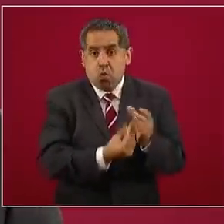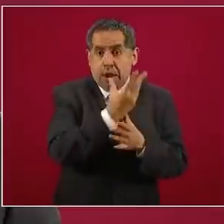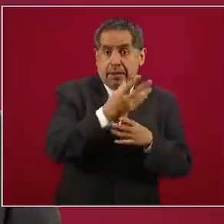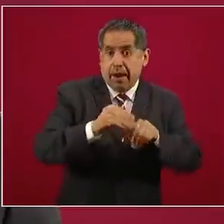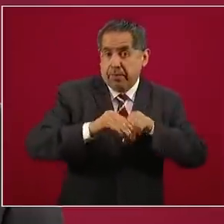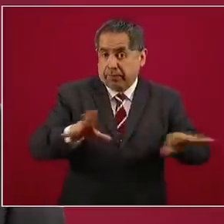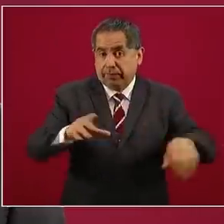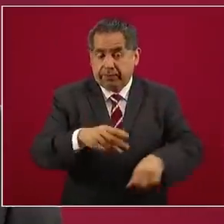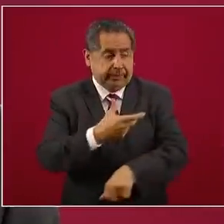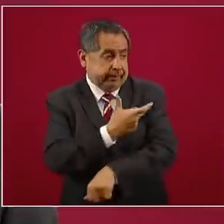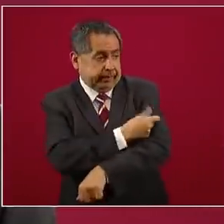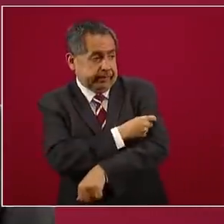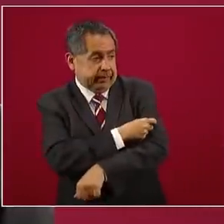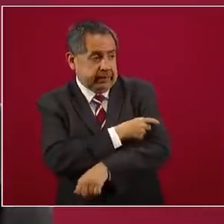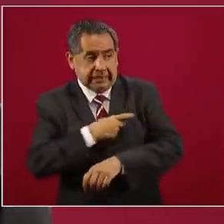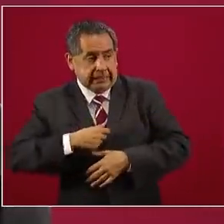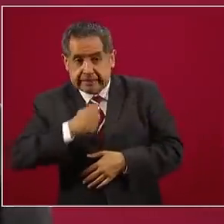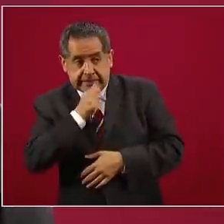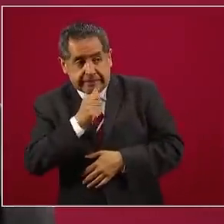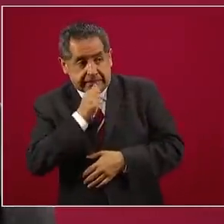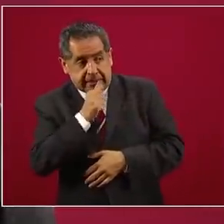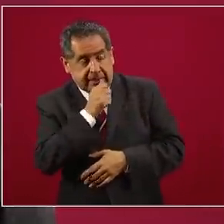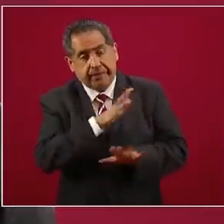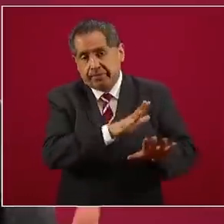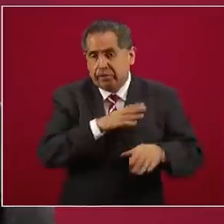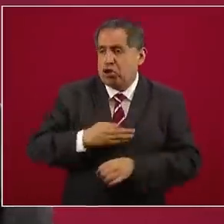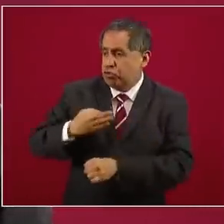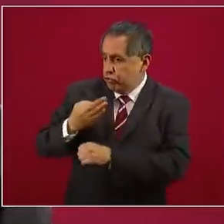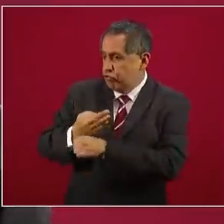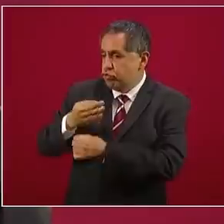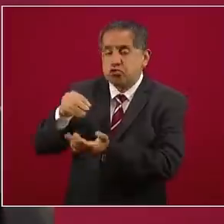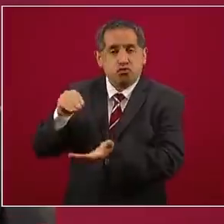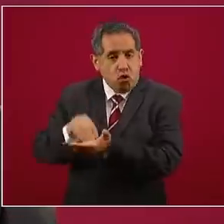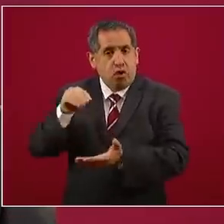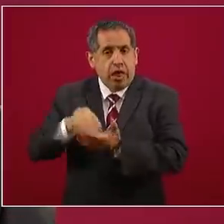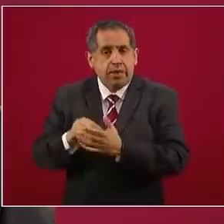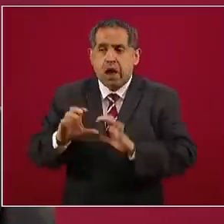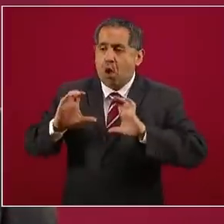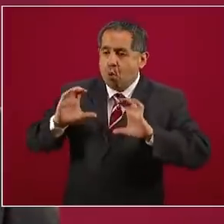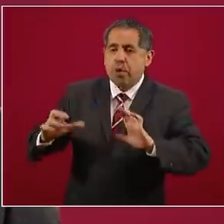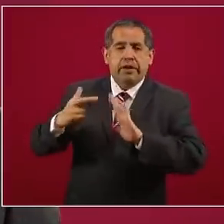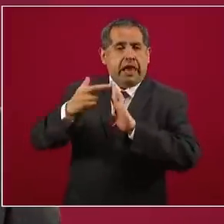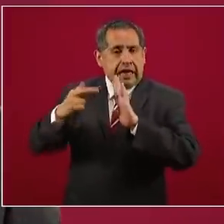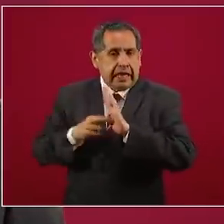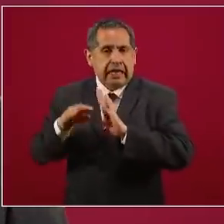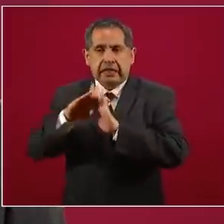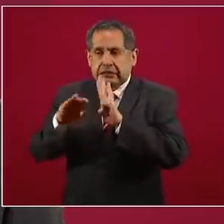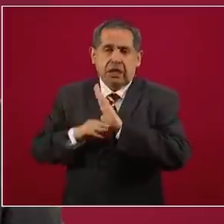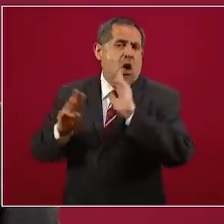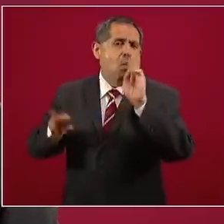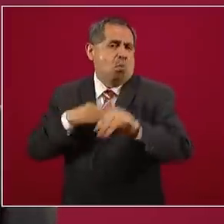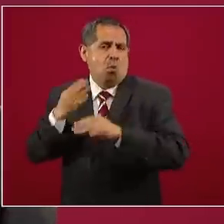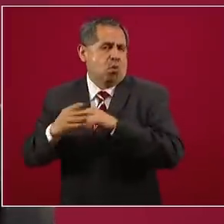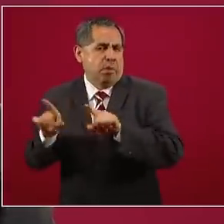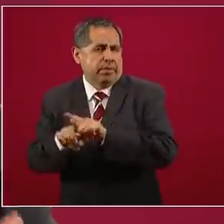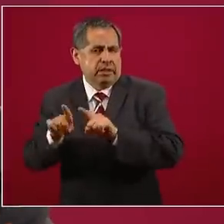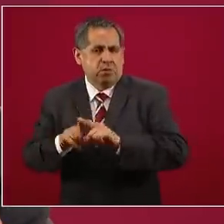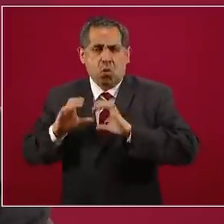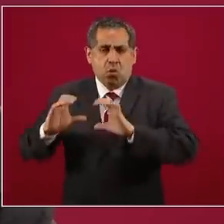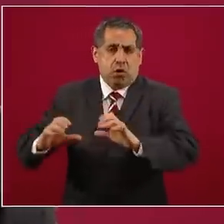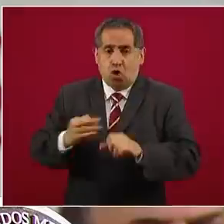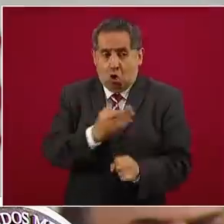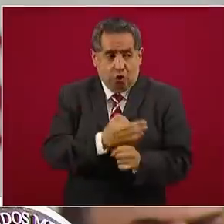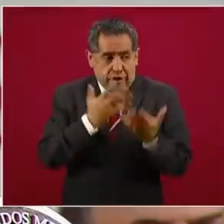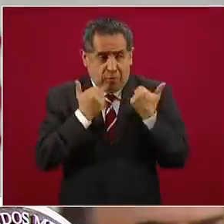que seguir con las mismas medidas de protección en México y en el mundo, porque al no existir una